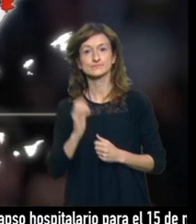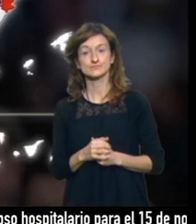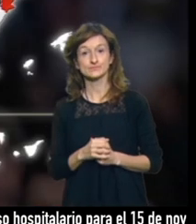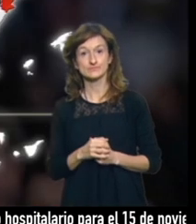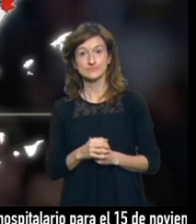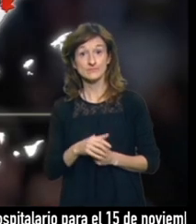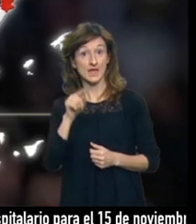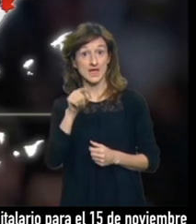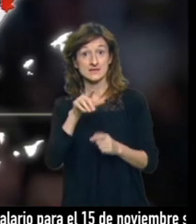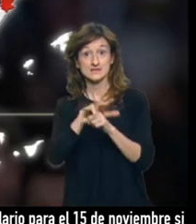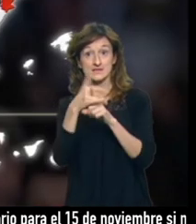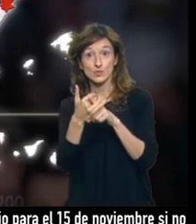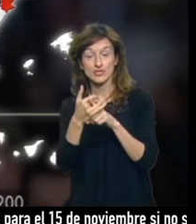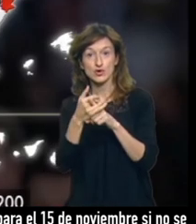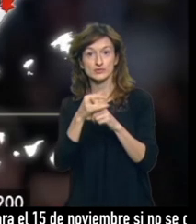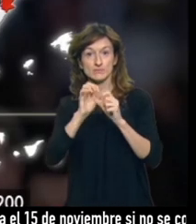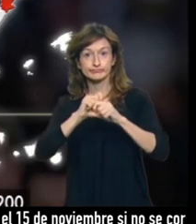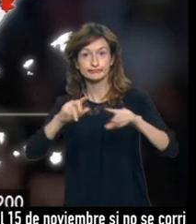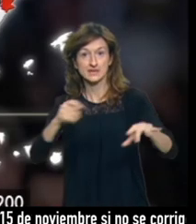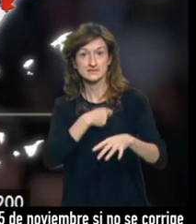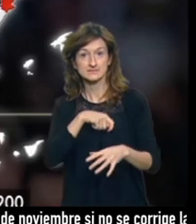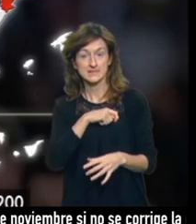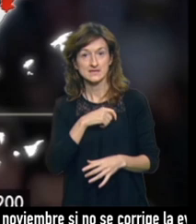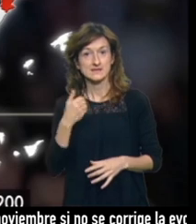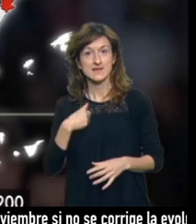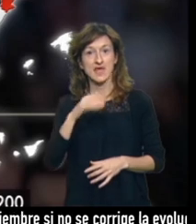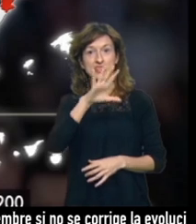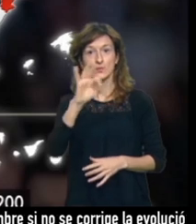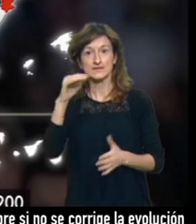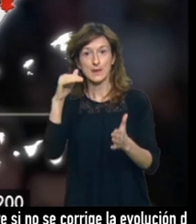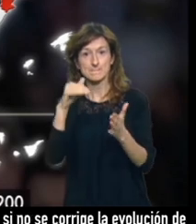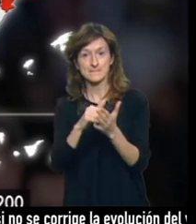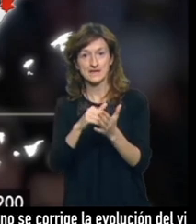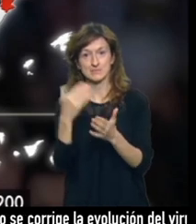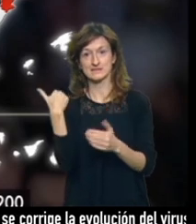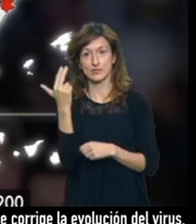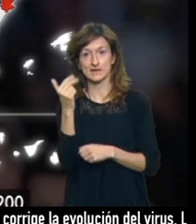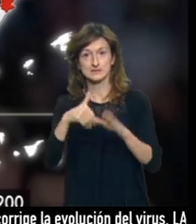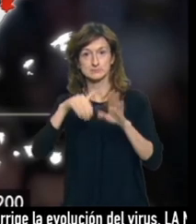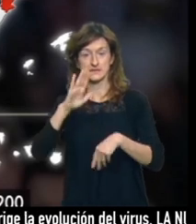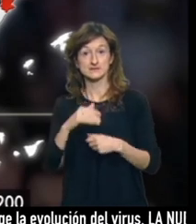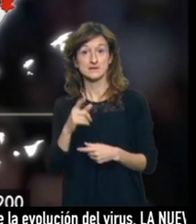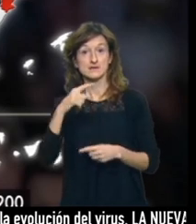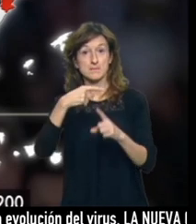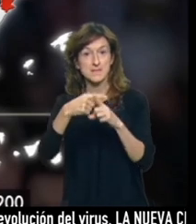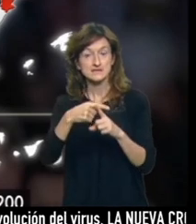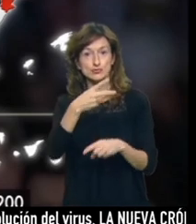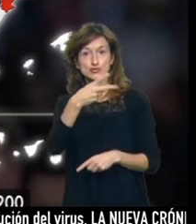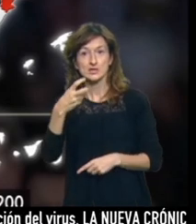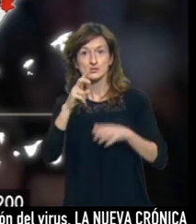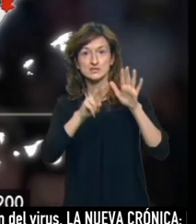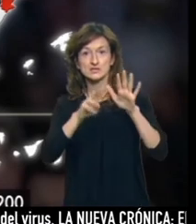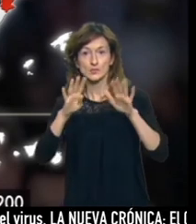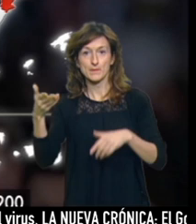Y esta es la situación de contagios en España. Se superan los 50.000 desde el viernes. Además, se suman